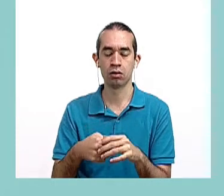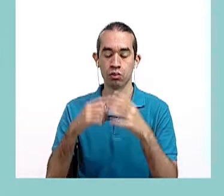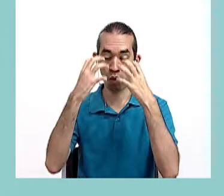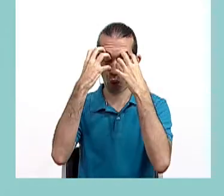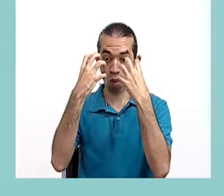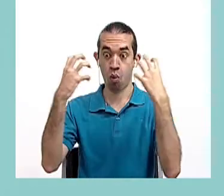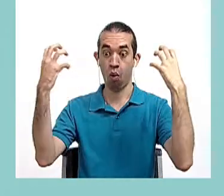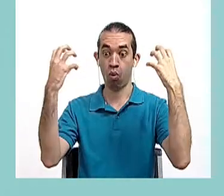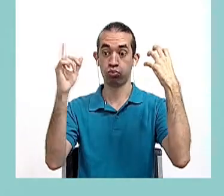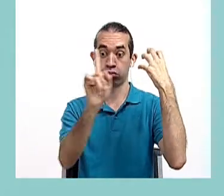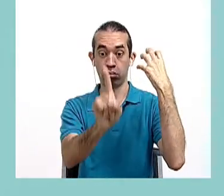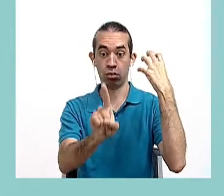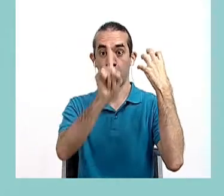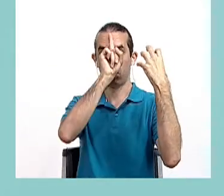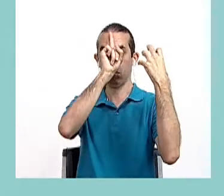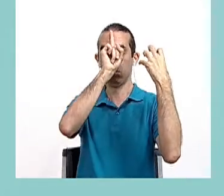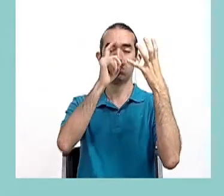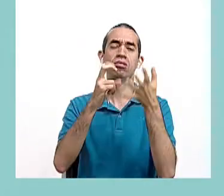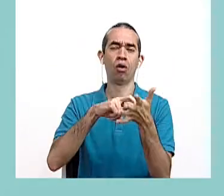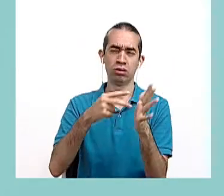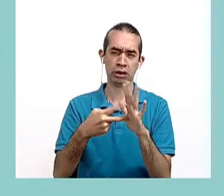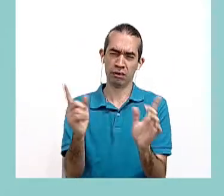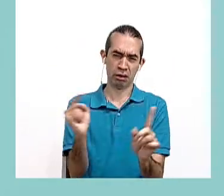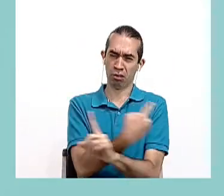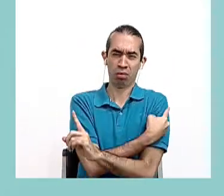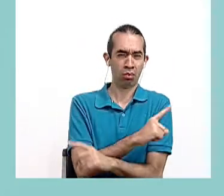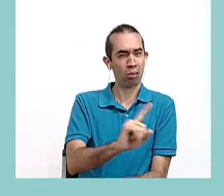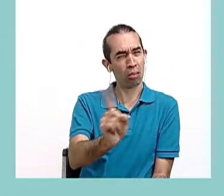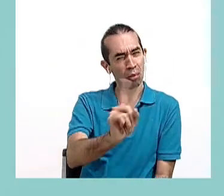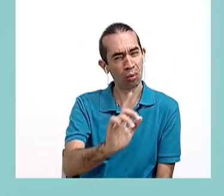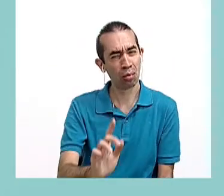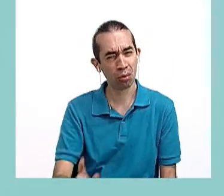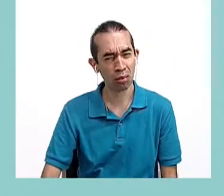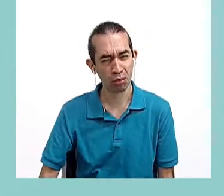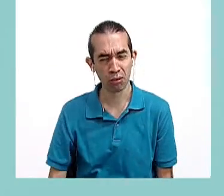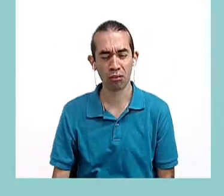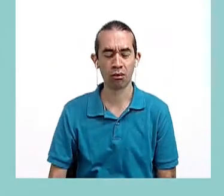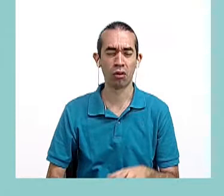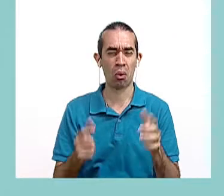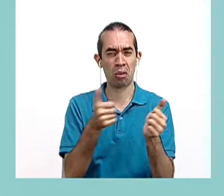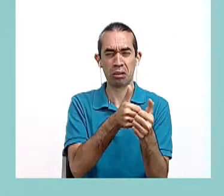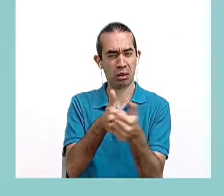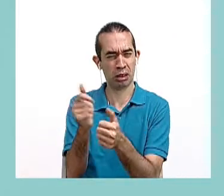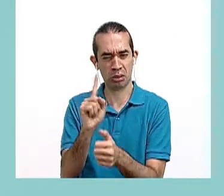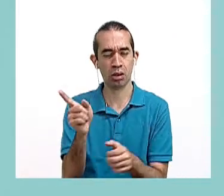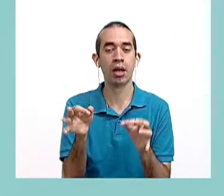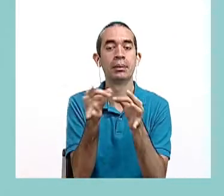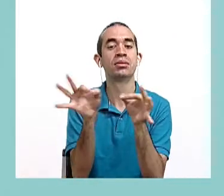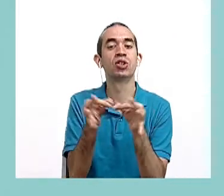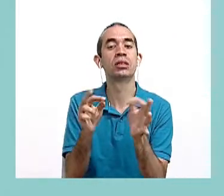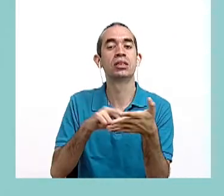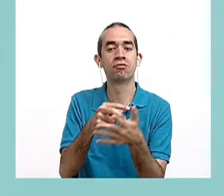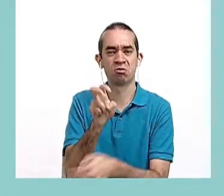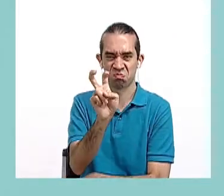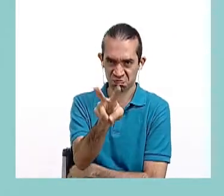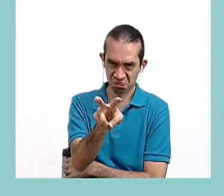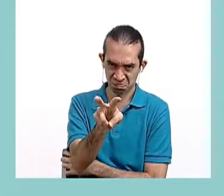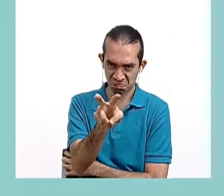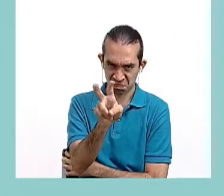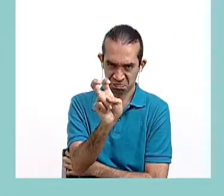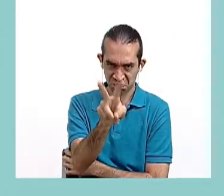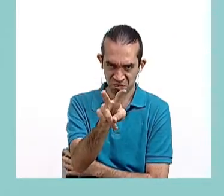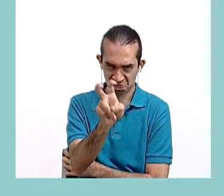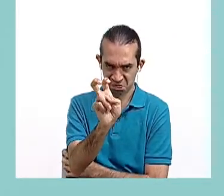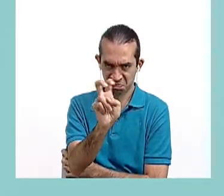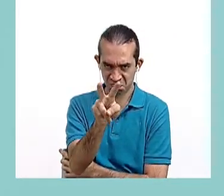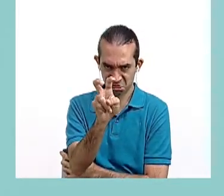pero no estamos refiriéndonos a algo literal. En este caso, la expresión lo tiene entre ojos es porque está pendiente